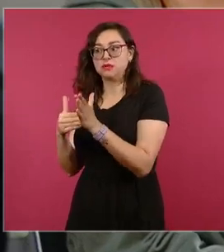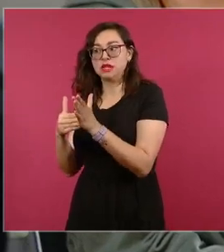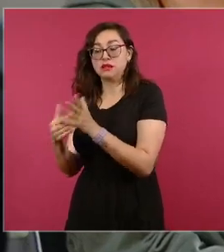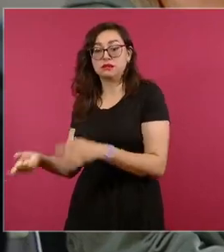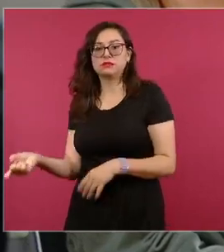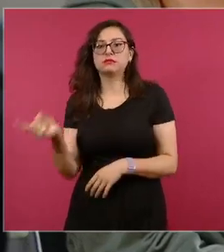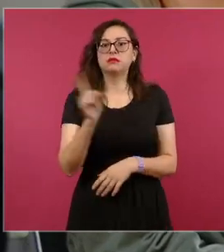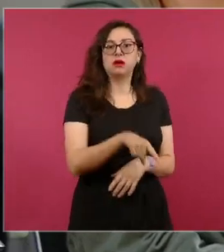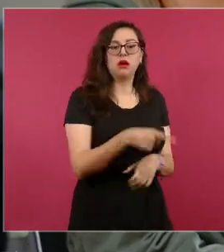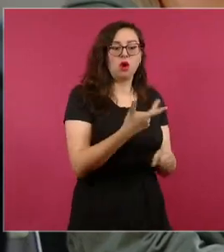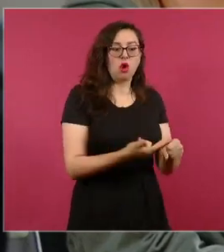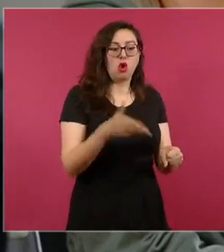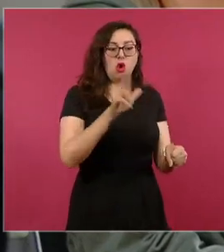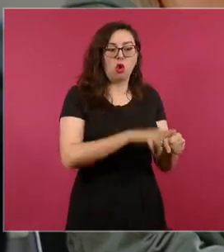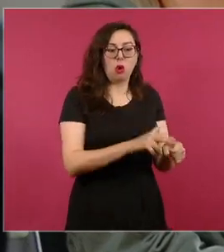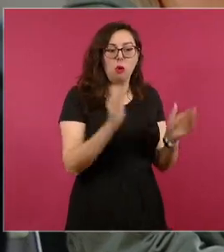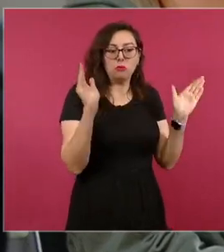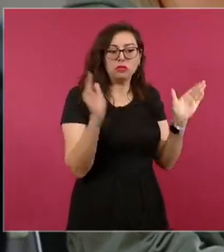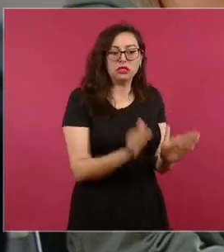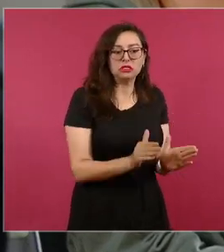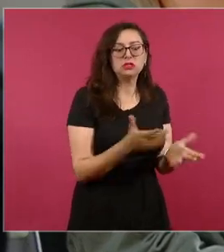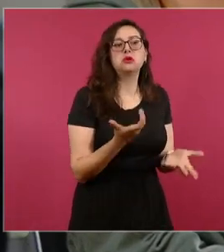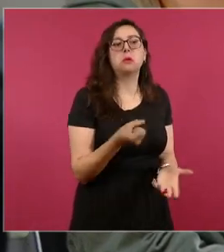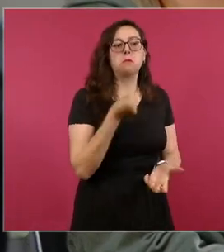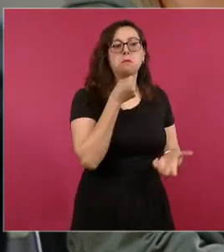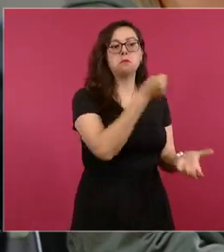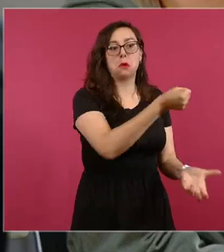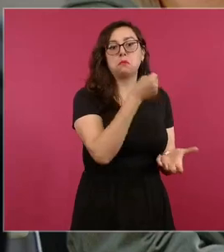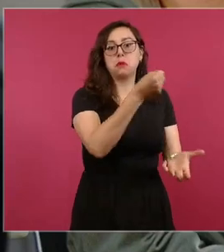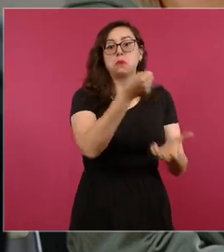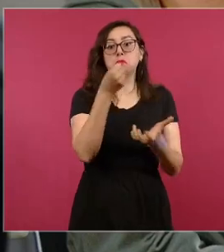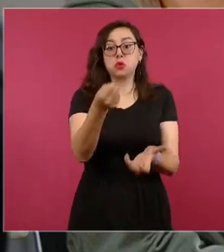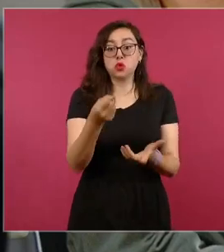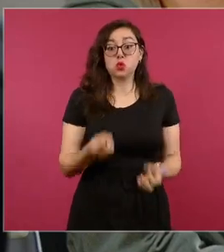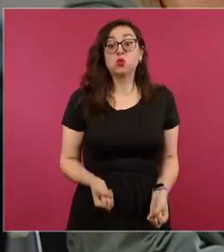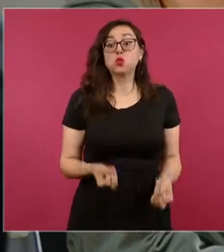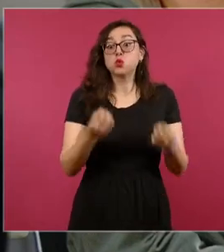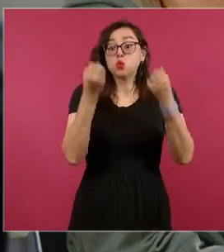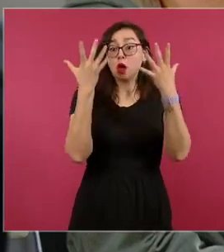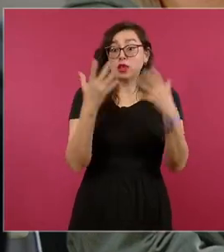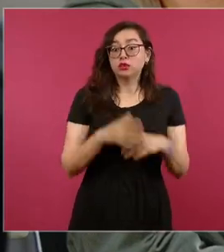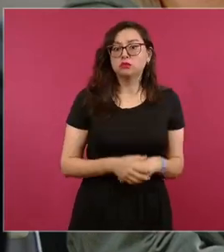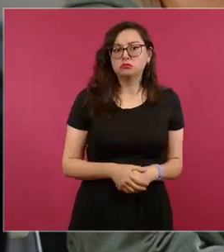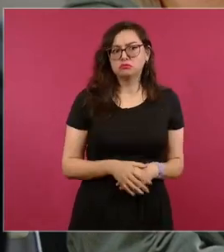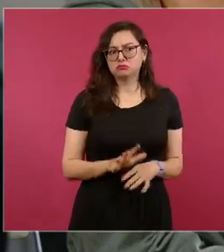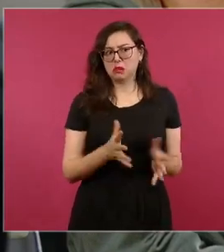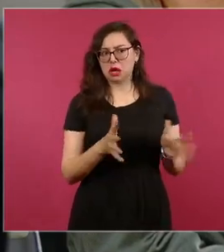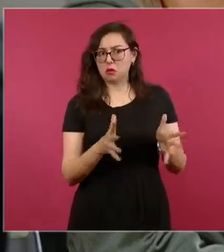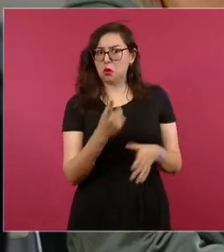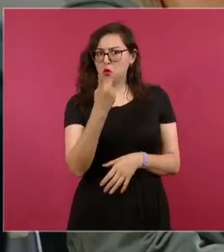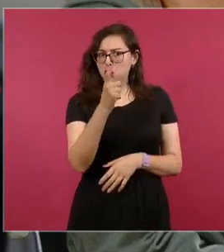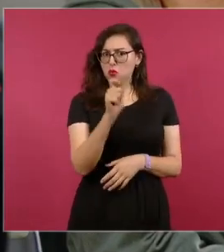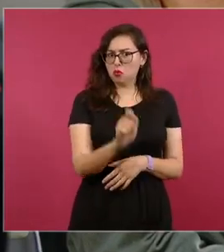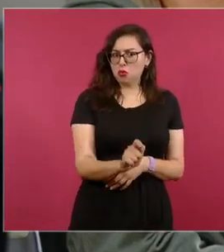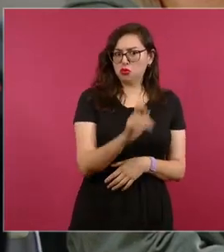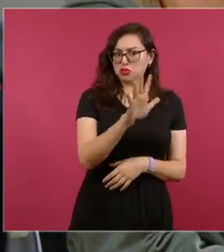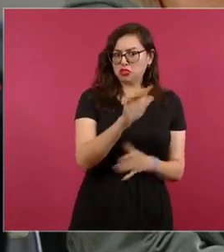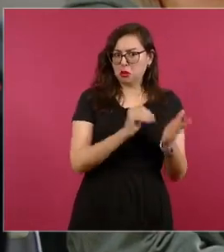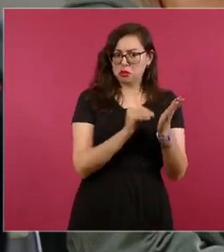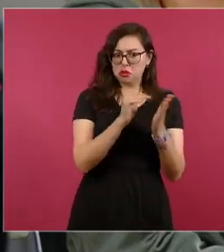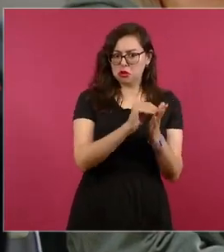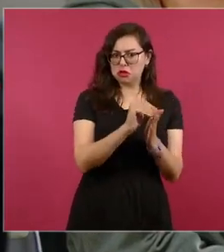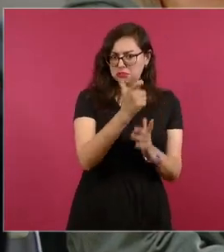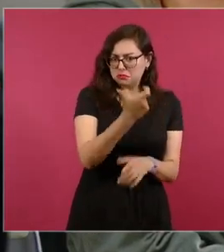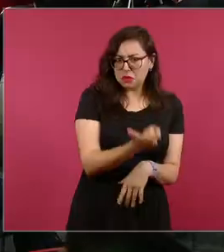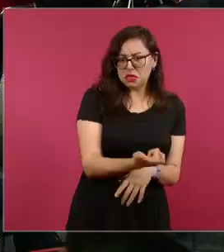hasta 1.2 millones de pesos, me parece, para estos comités ciudadanos que se estarán creando en estas localidades. Si nos pudiera describir